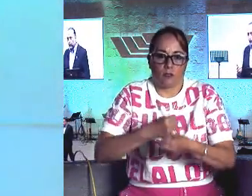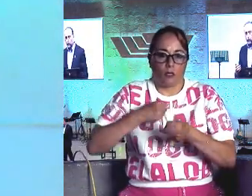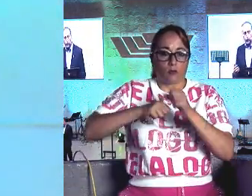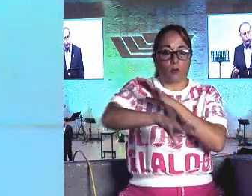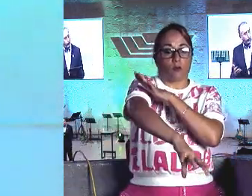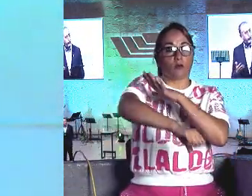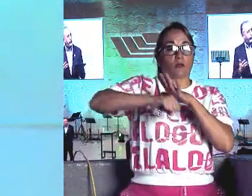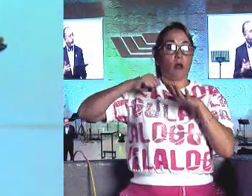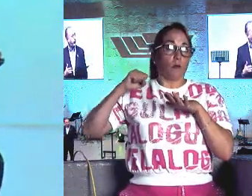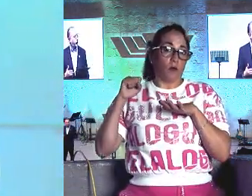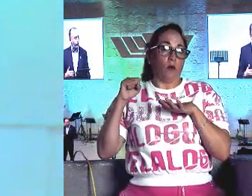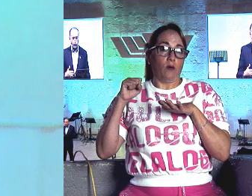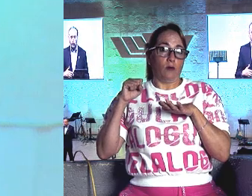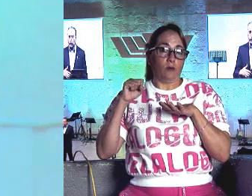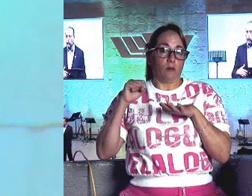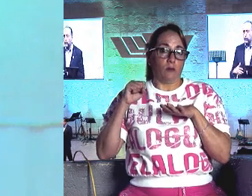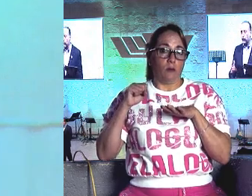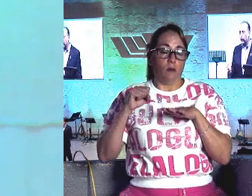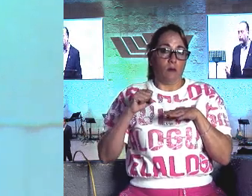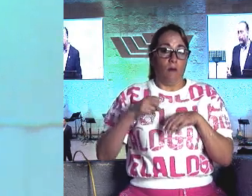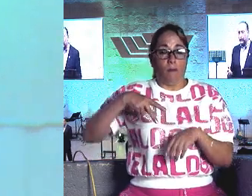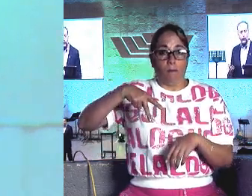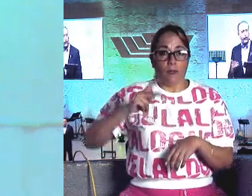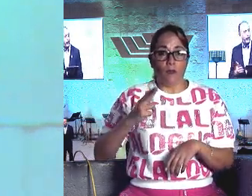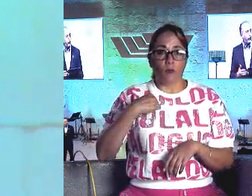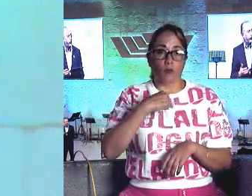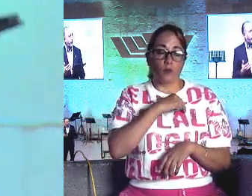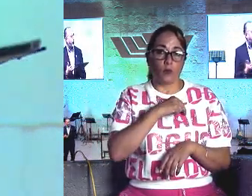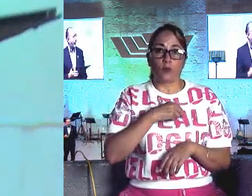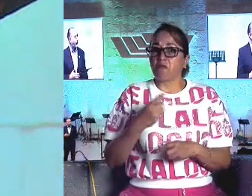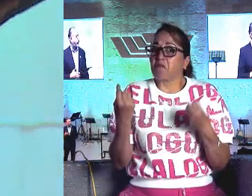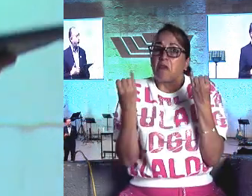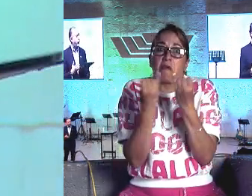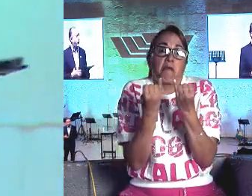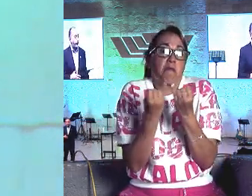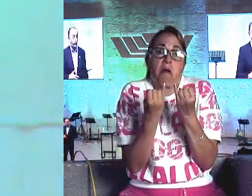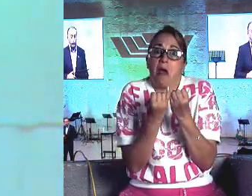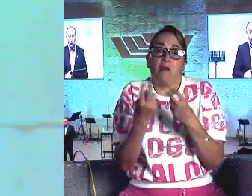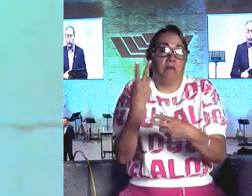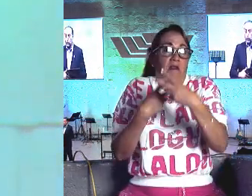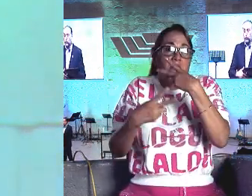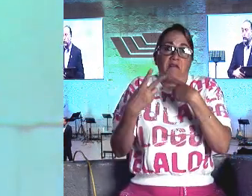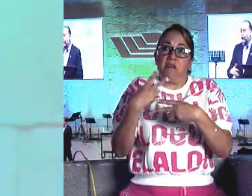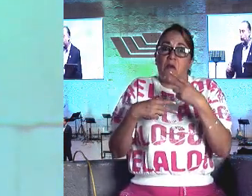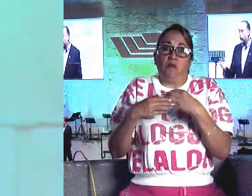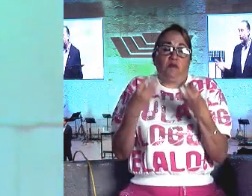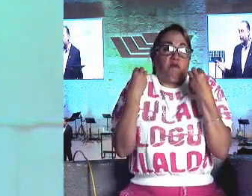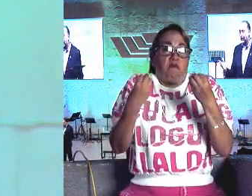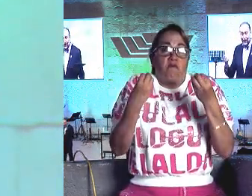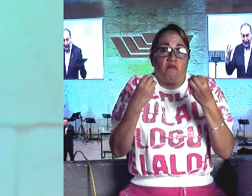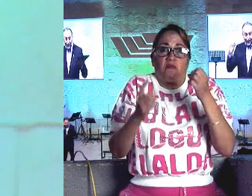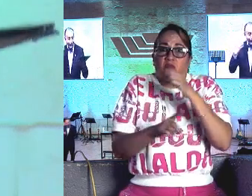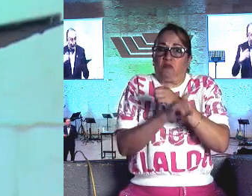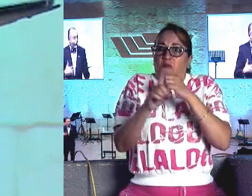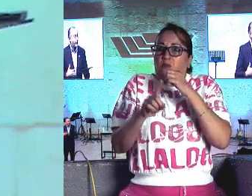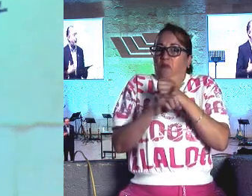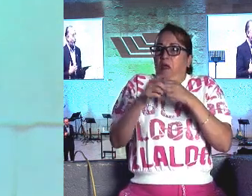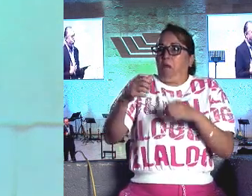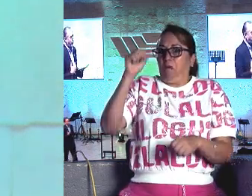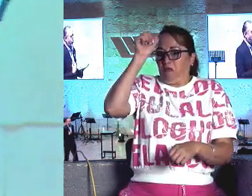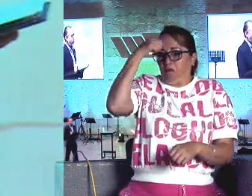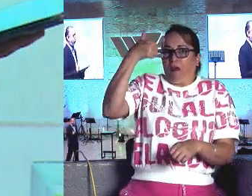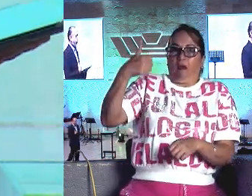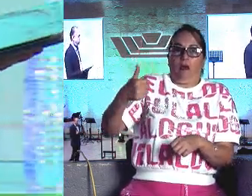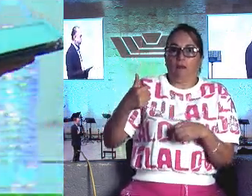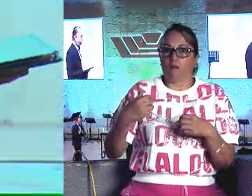mejor nosotros también veníamos con un montón de problemas, afligidos, amargados, endeudados, con un montón de cosas encima de